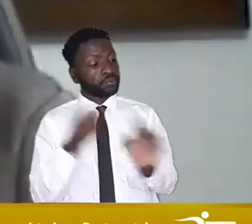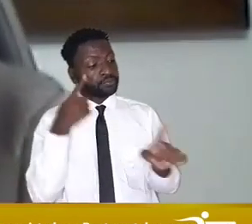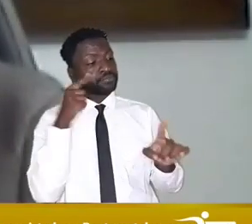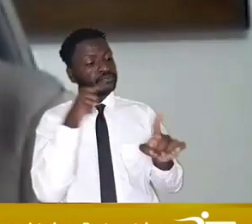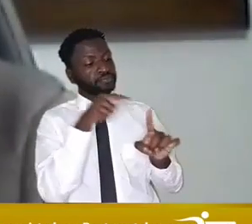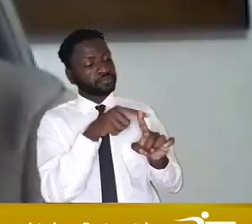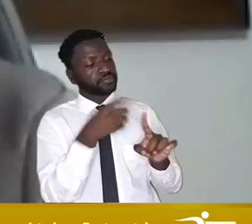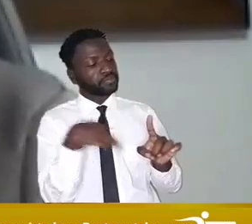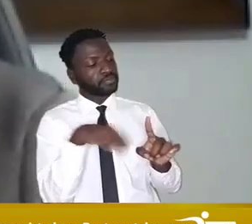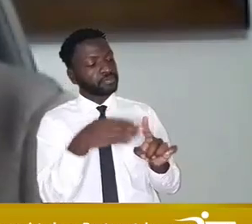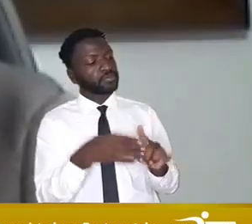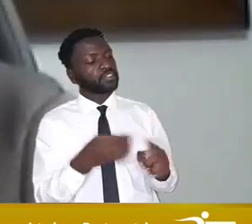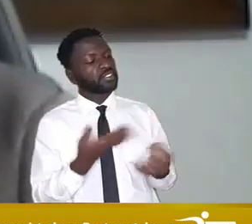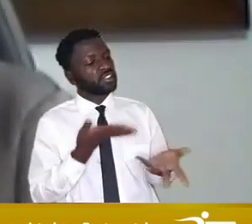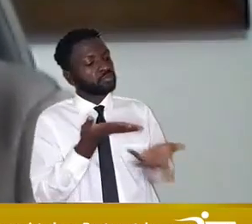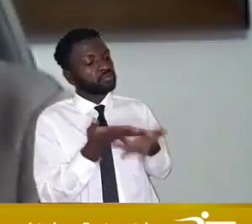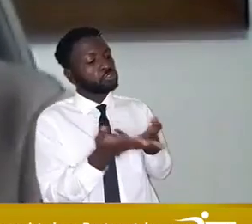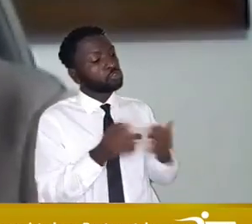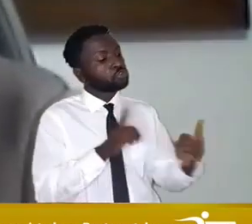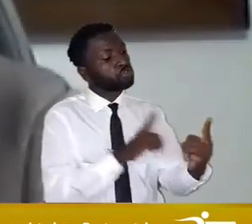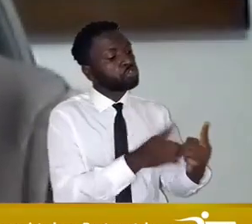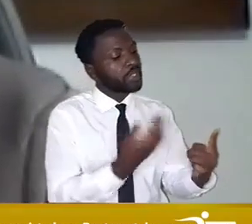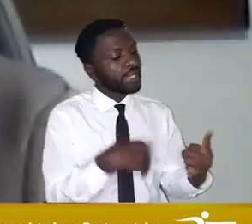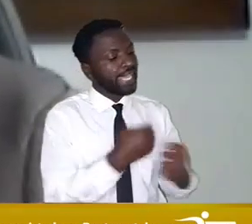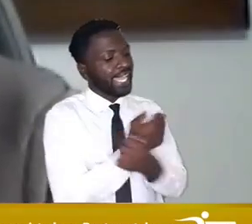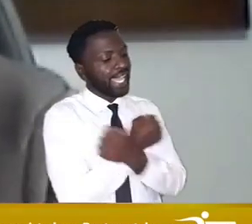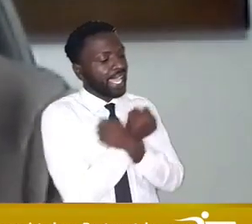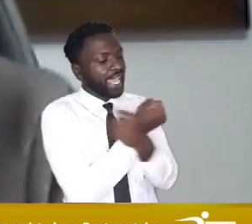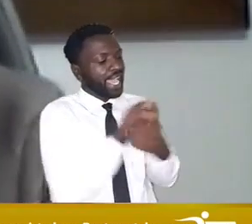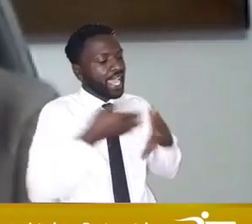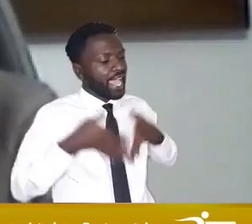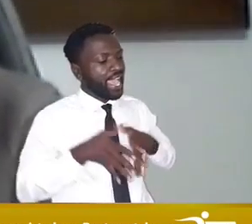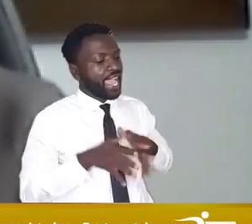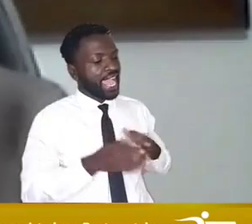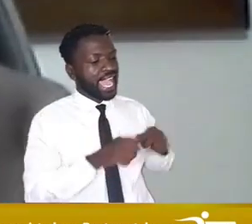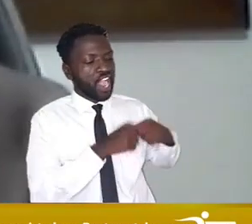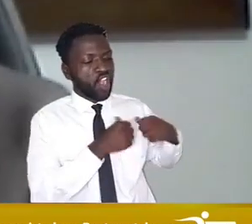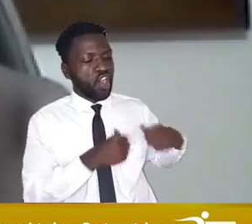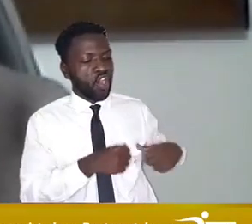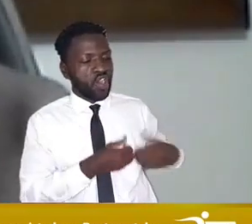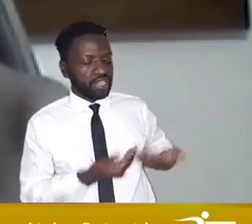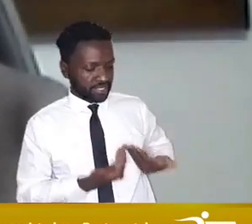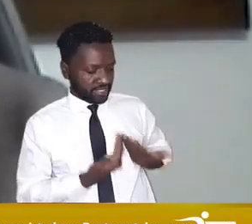persigo es un amor nacido de corazón puro.